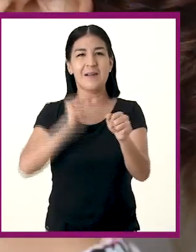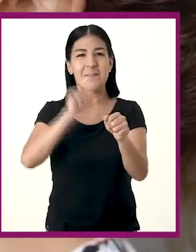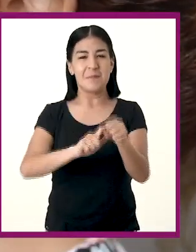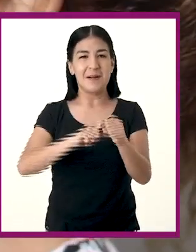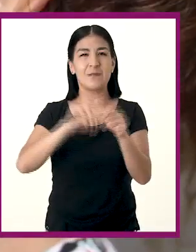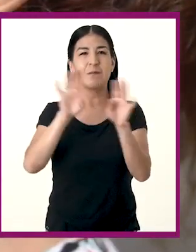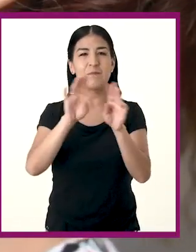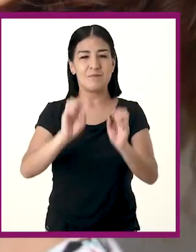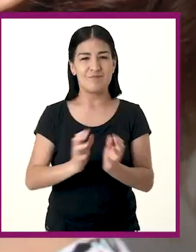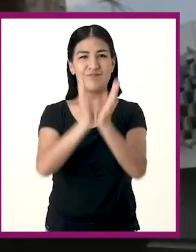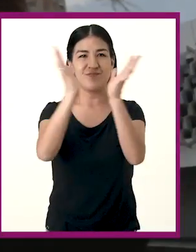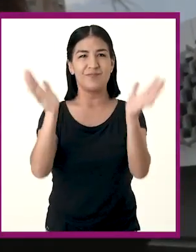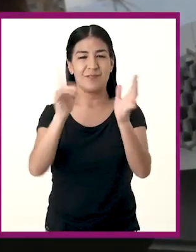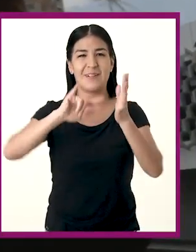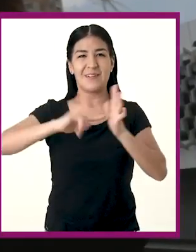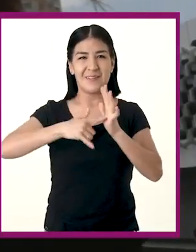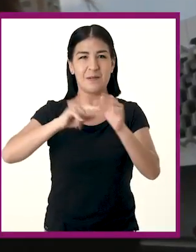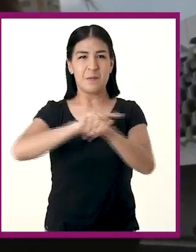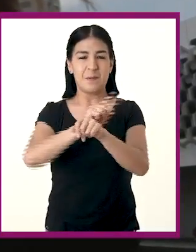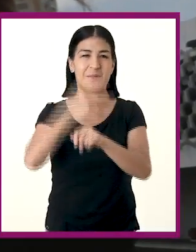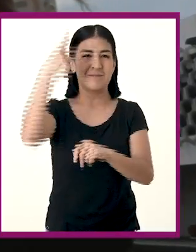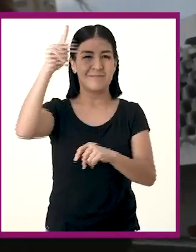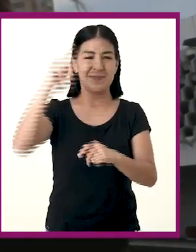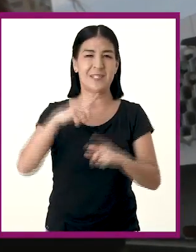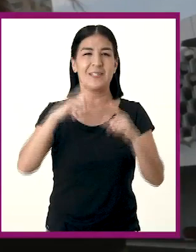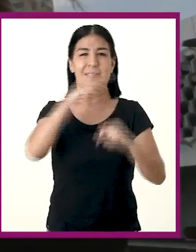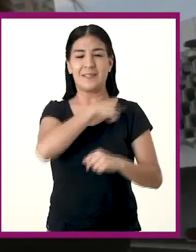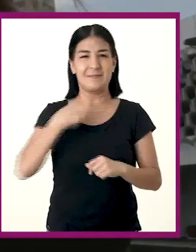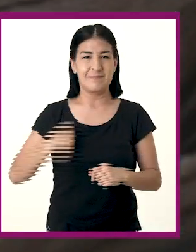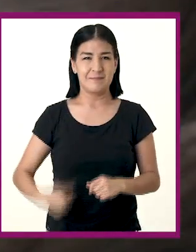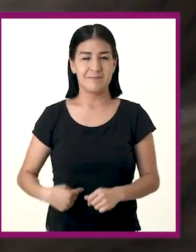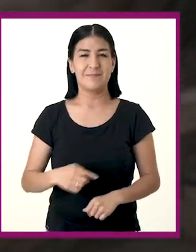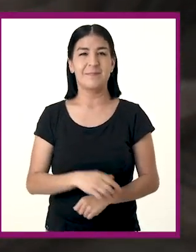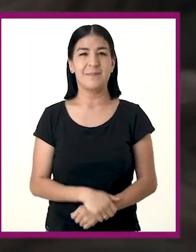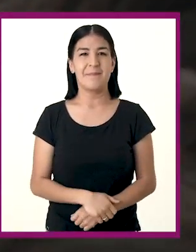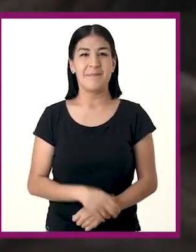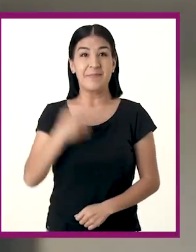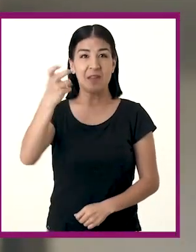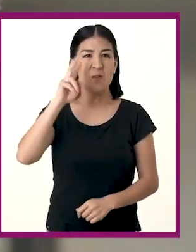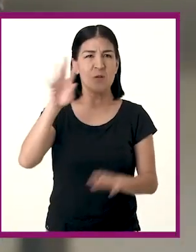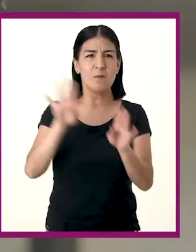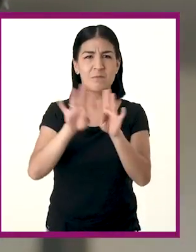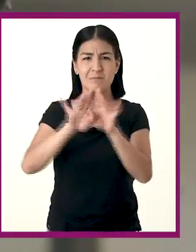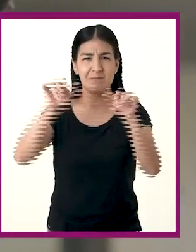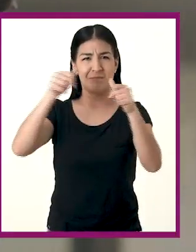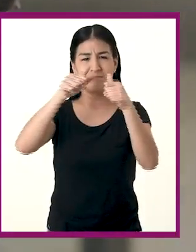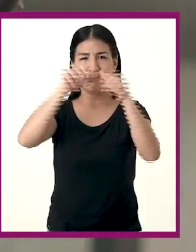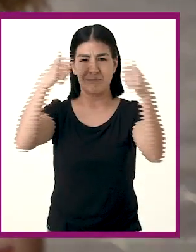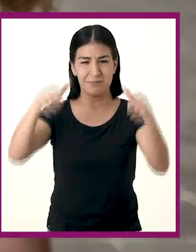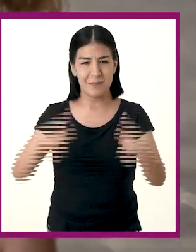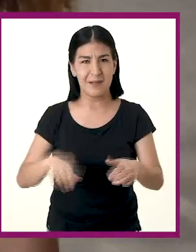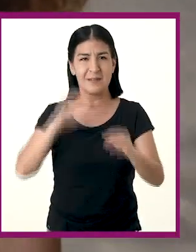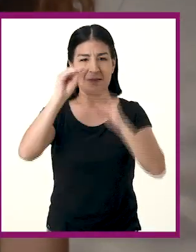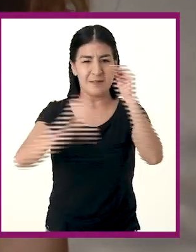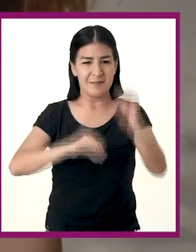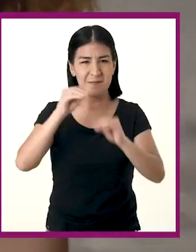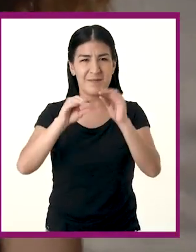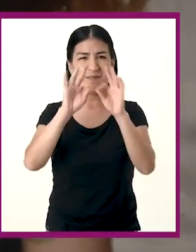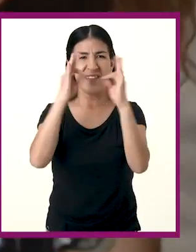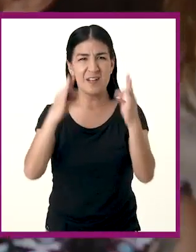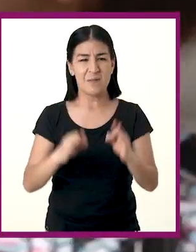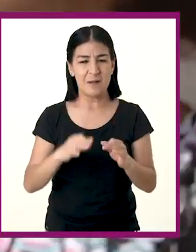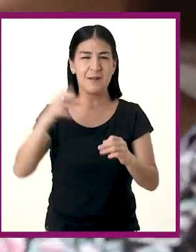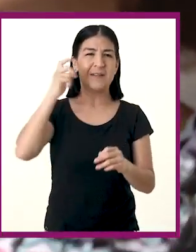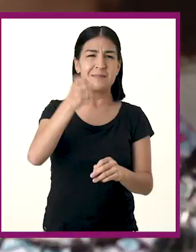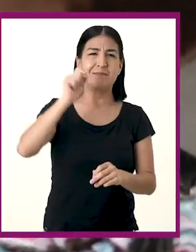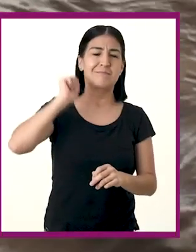formaban la fuente del reloj en el Palacio de Yunmingyuan en Beijing. Con la monumentalidad de estas esculturas que